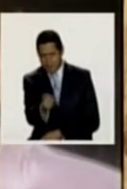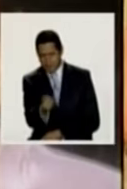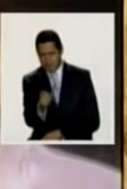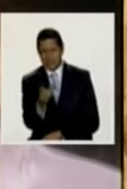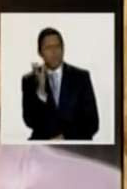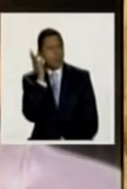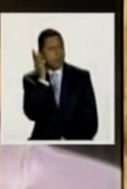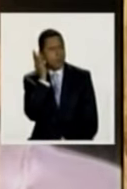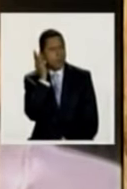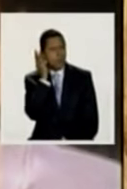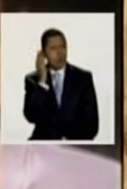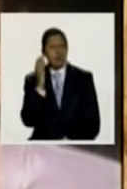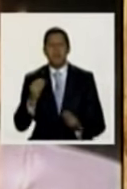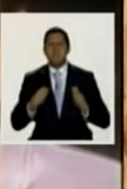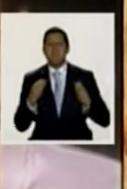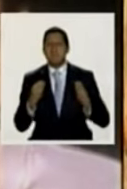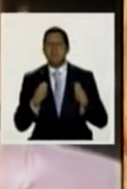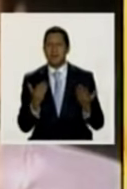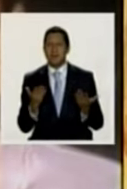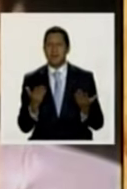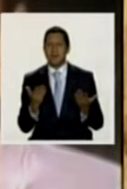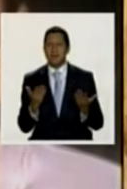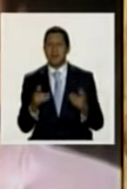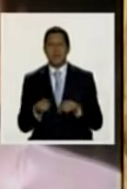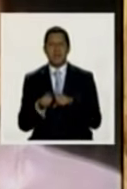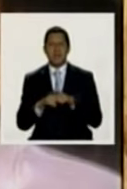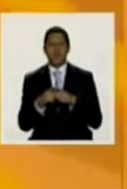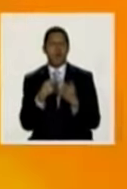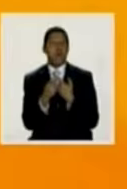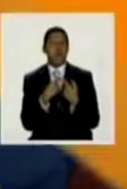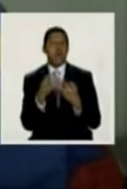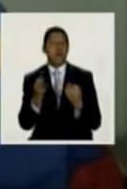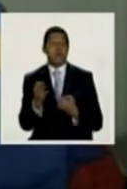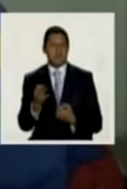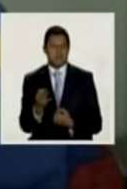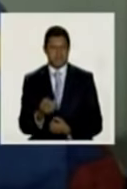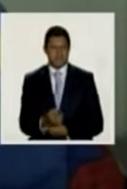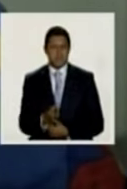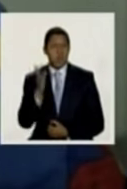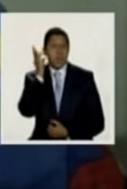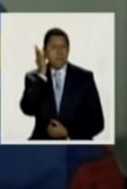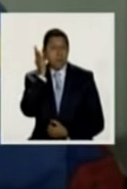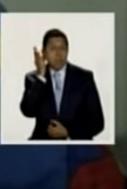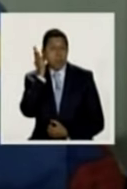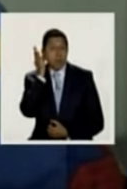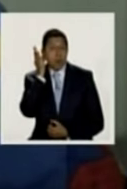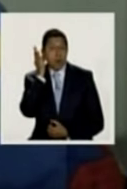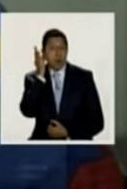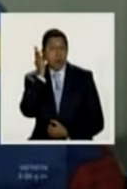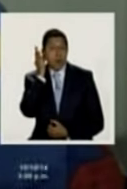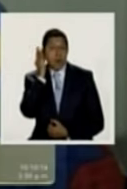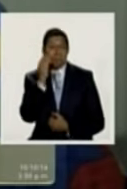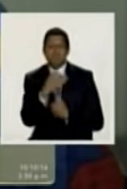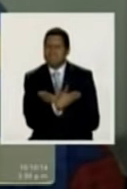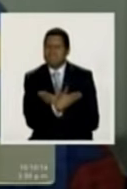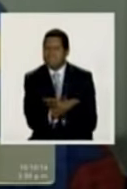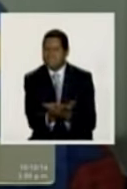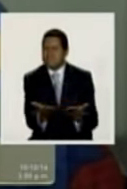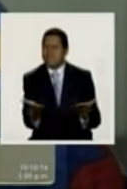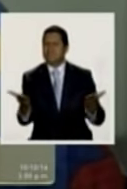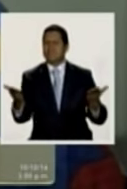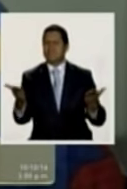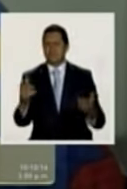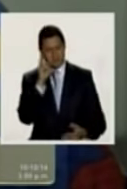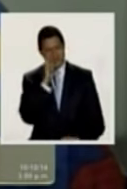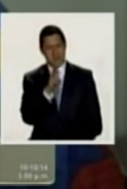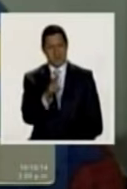esa mujer. Vivían una vida como si fuesen novios siempre. Con la mujer era un pozo de dulzura que